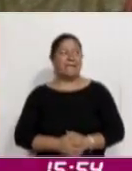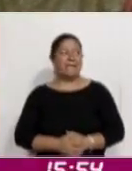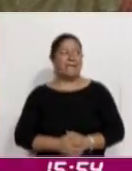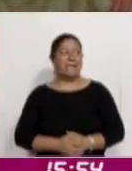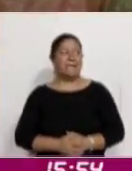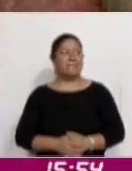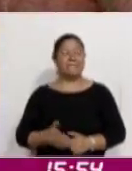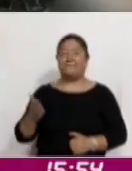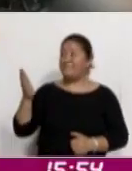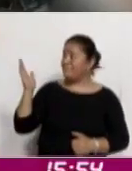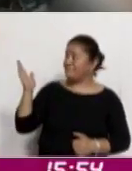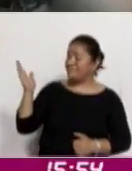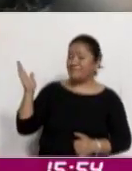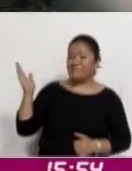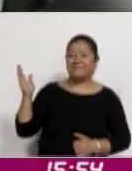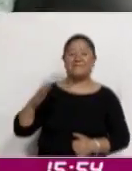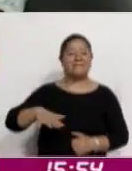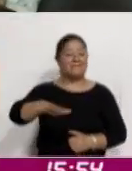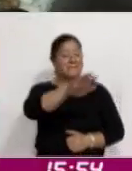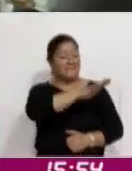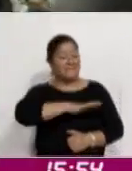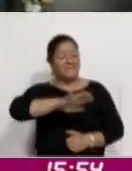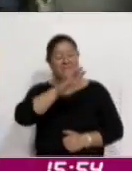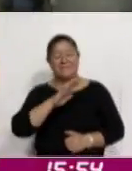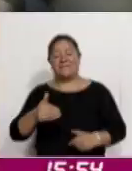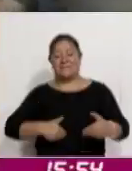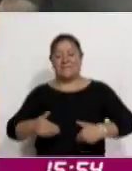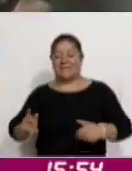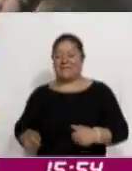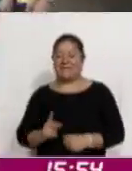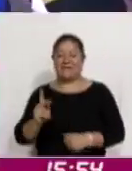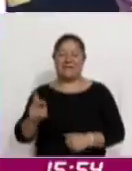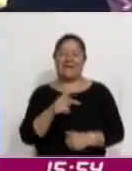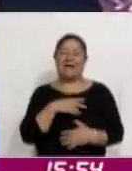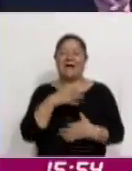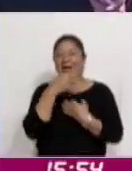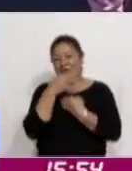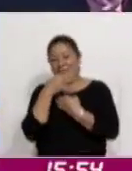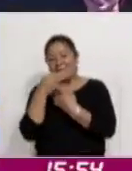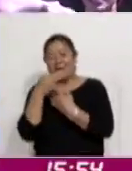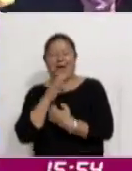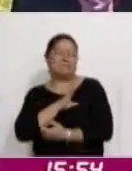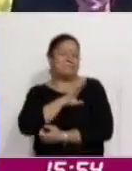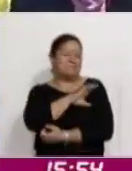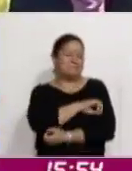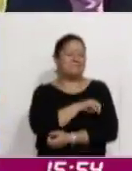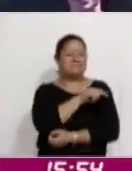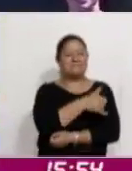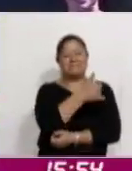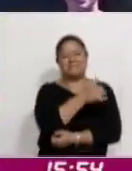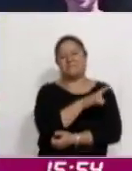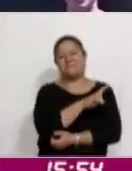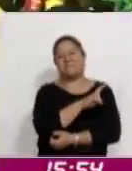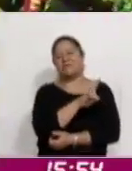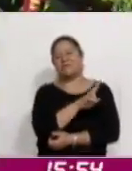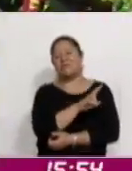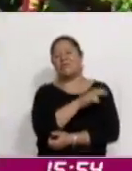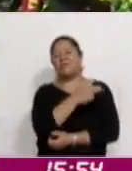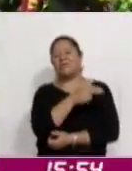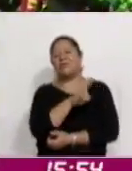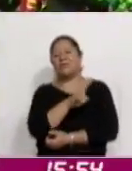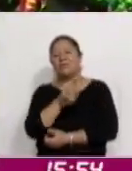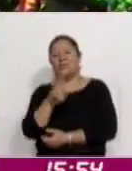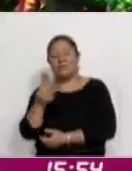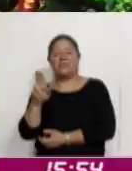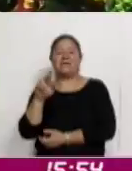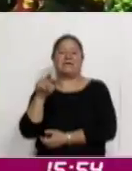Beli y Beto cautivaron a grandes y chicos en el Teatro del Pueblo de Tlaxcala la Feria de Ferias 2024 con su Yujujuy Tour. Cientos de familias